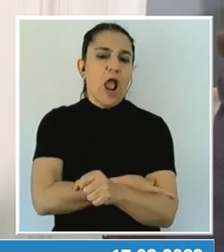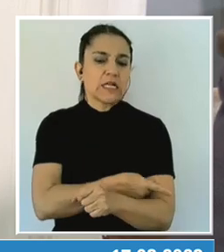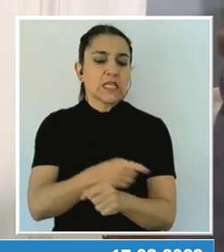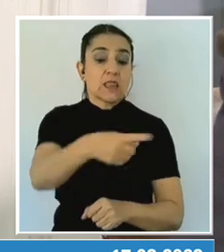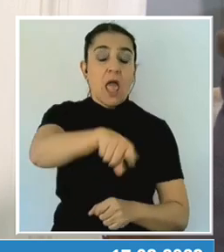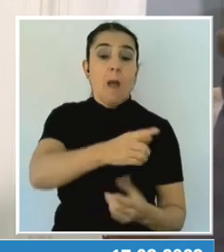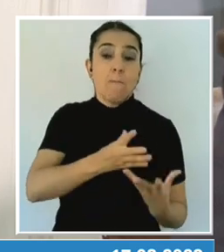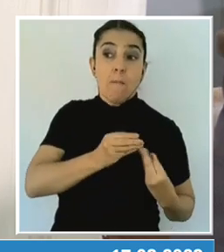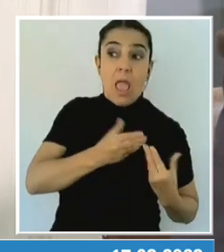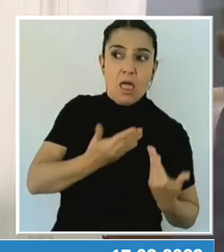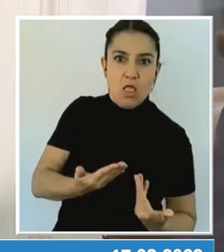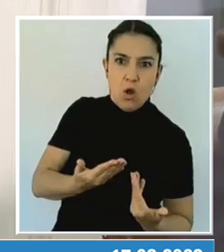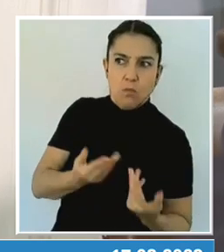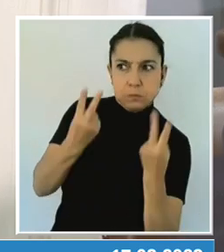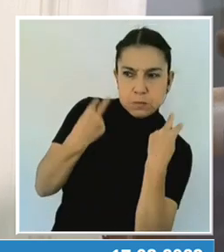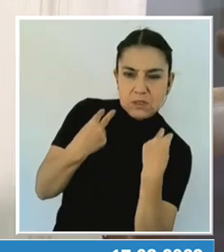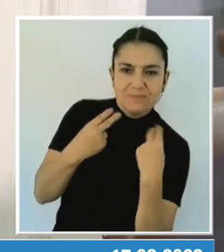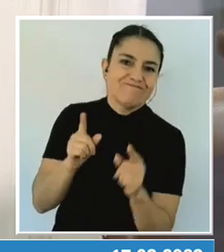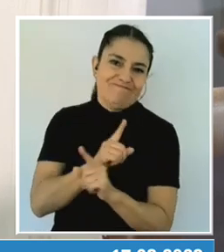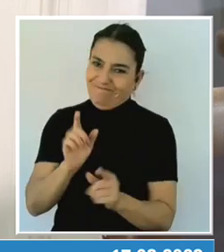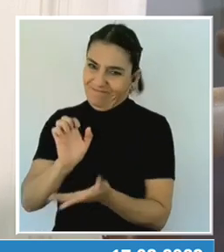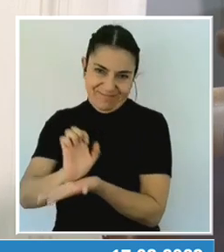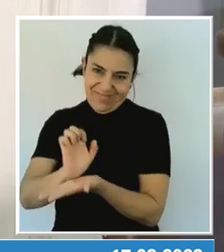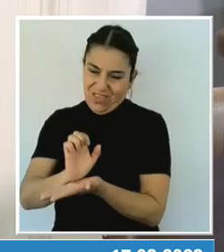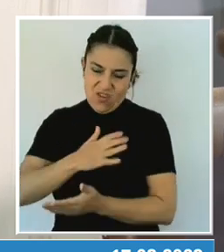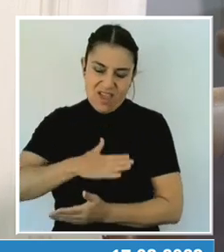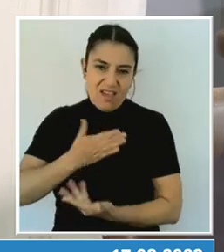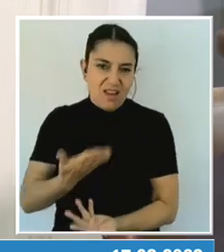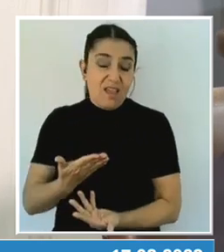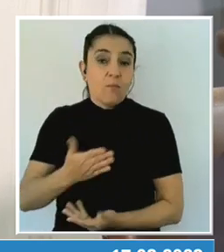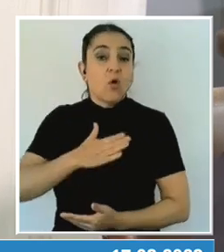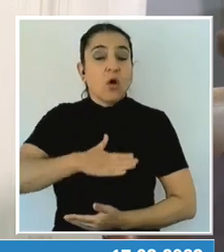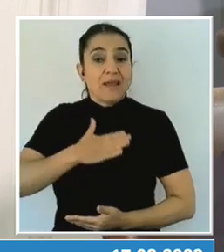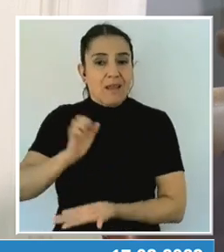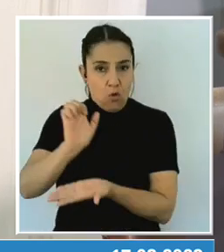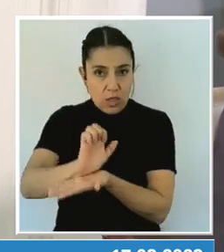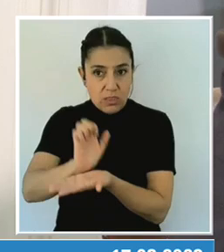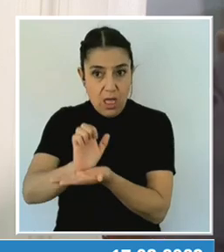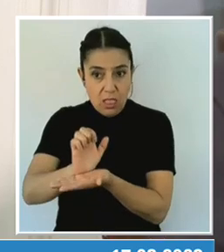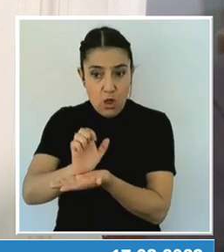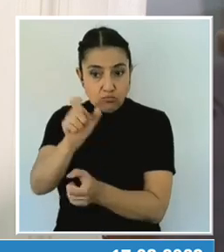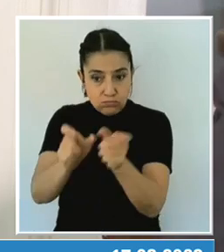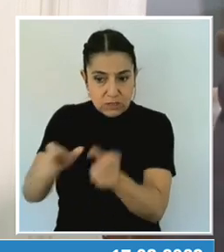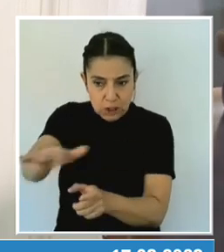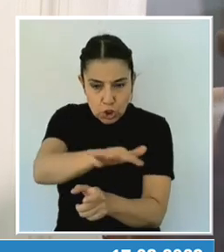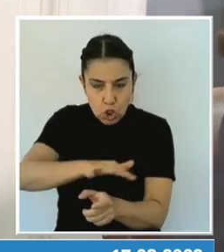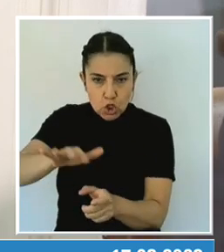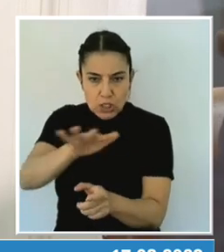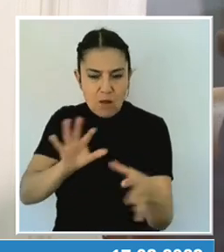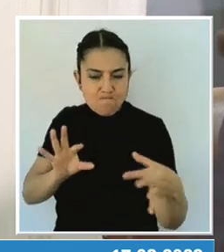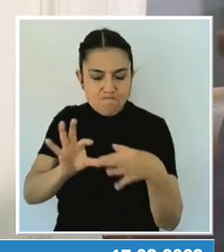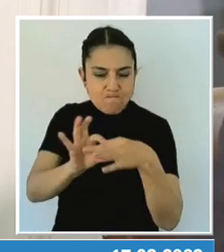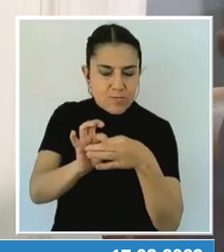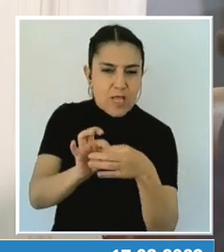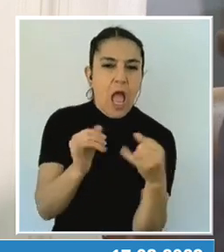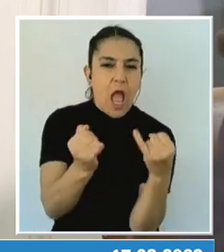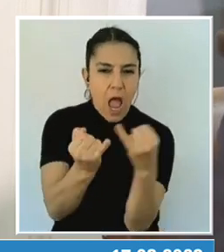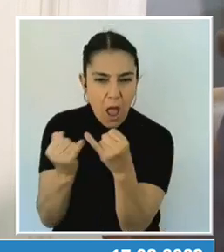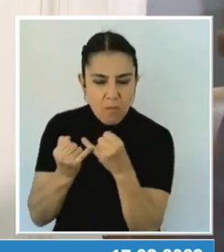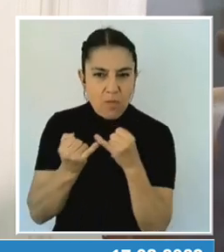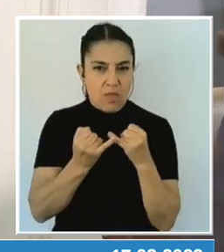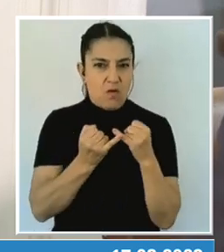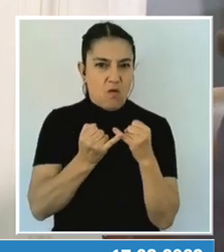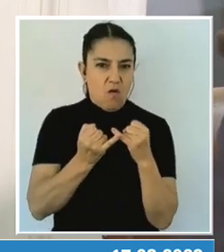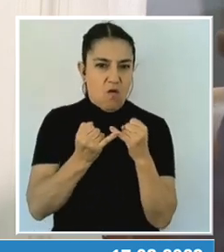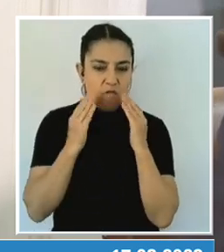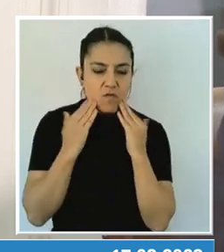Ese no es el Estado que queremos. Queremos un Estado social que sea un Estado amigo, fraternal,